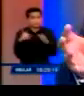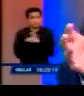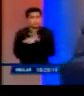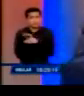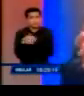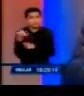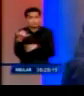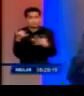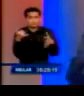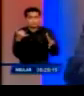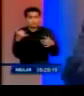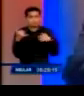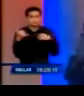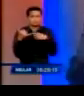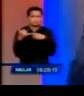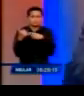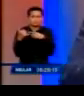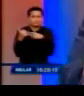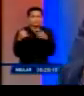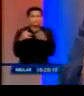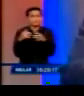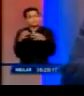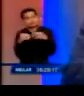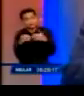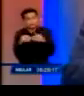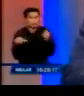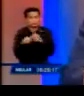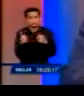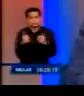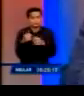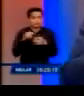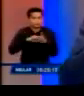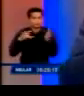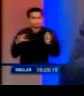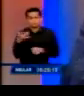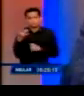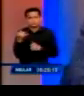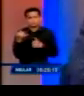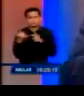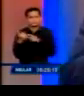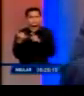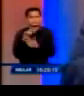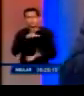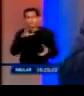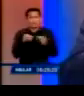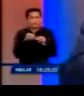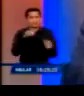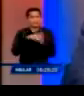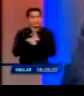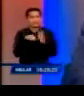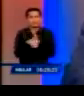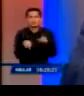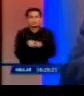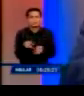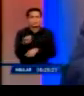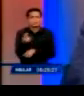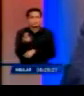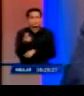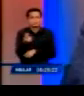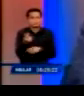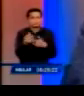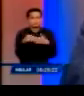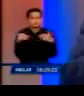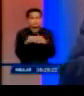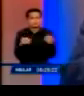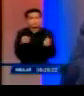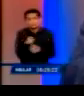es que en su banco va a tener una parte en dólares y una parte en dinero electrónico. No es así, usted tiene en su banco su cuenta en dólares. Va a